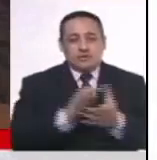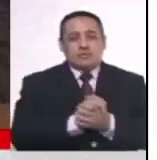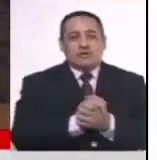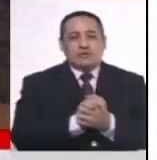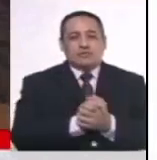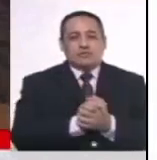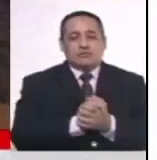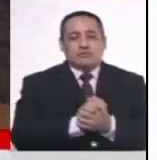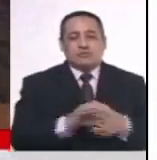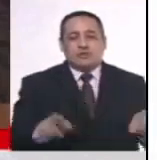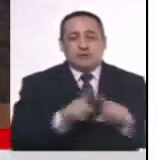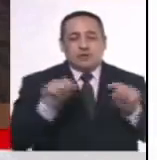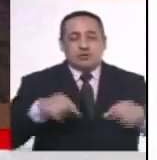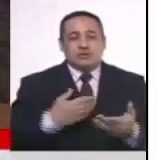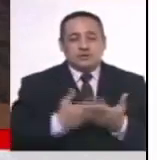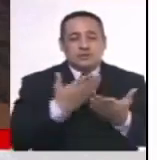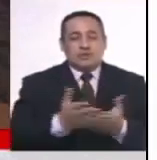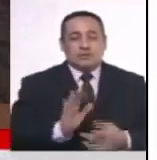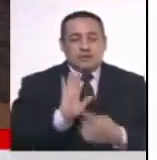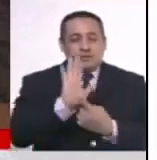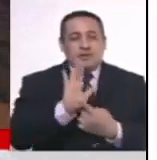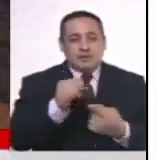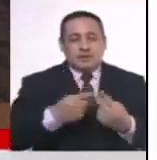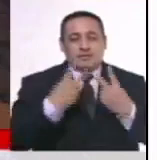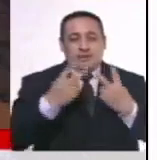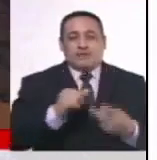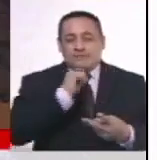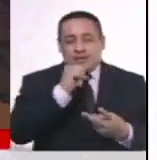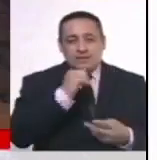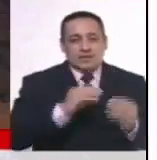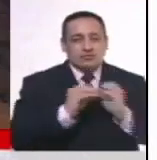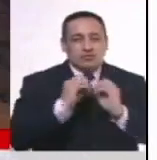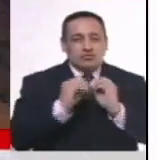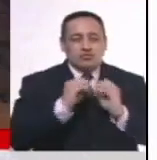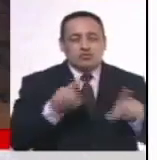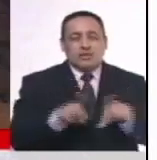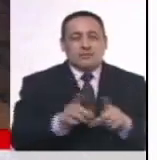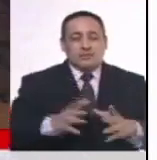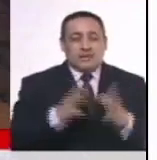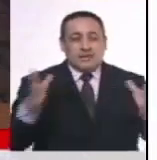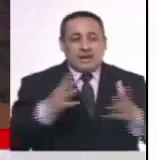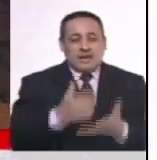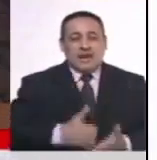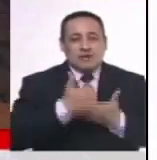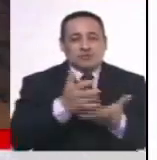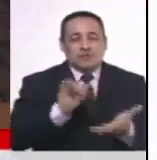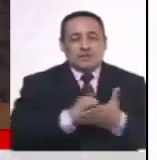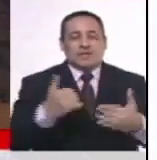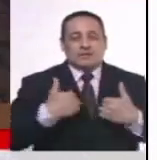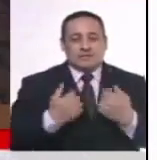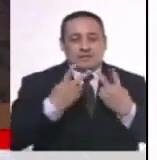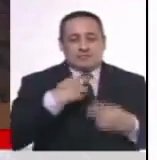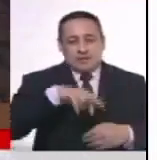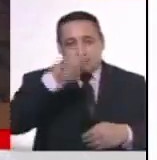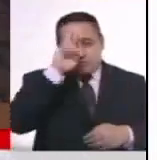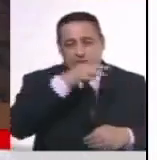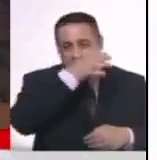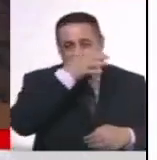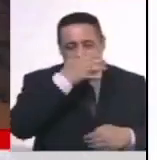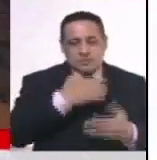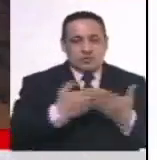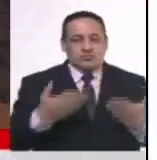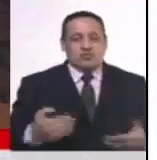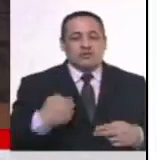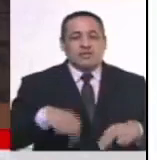congresistas, con esto se evidencia el escaso aprovechamiento del gran potencial que tiene el Perú en sus